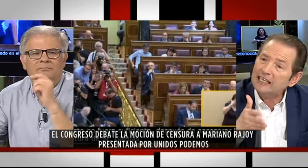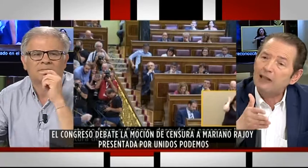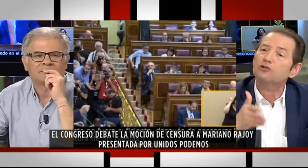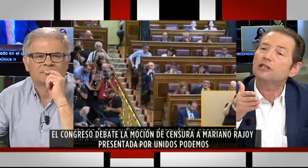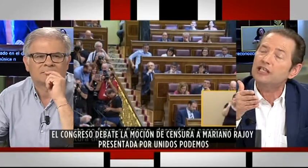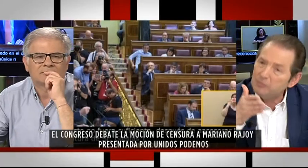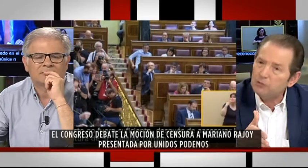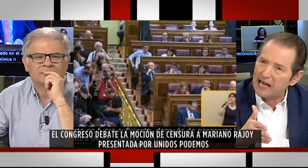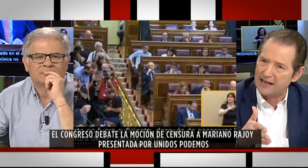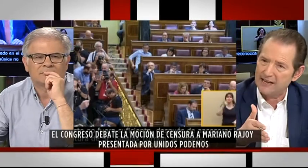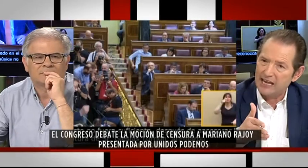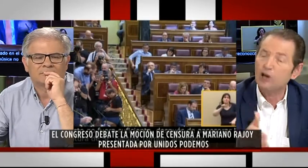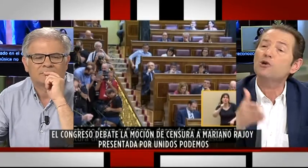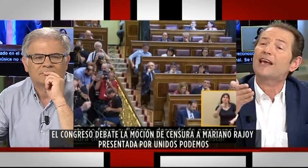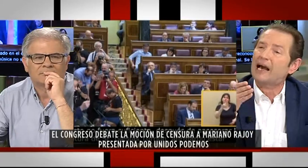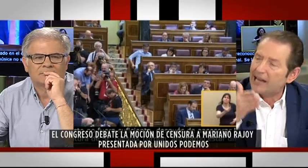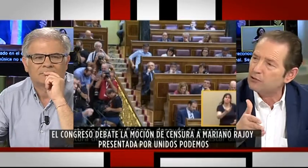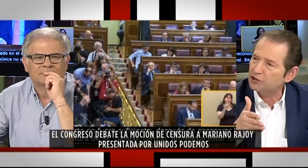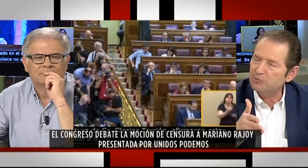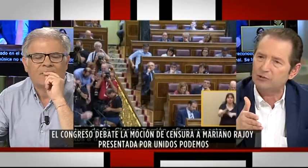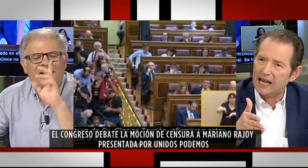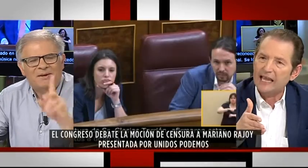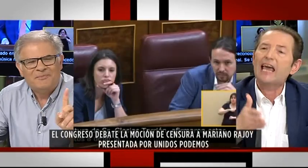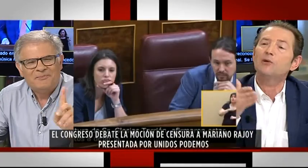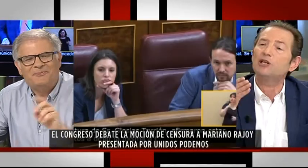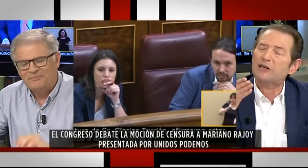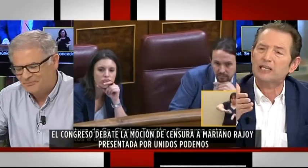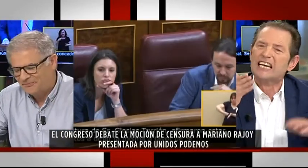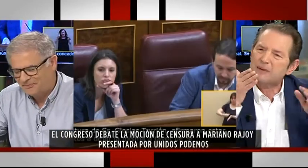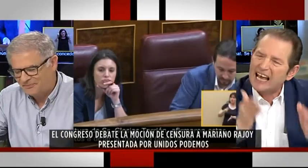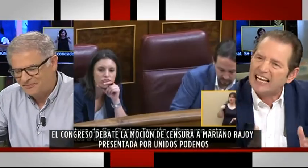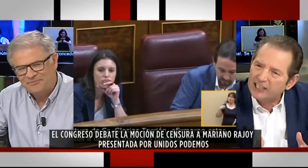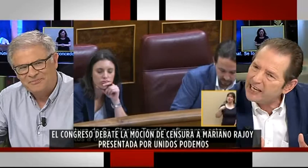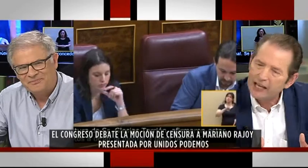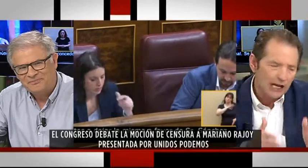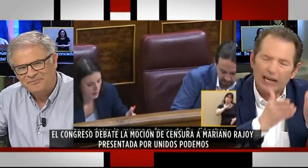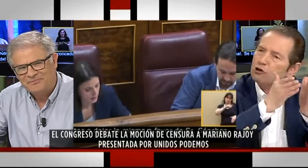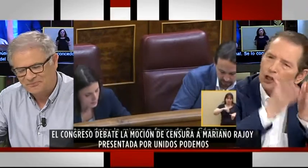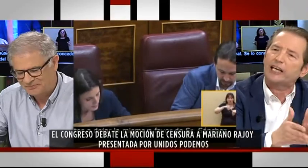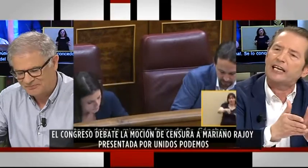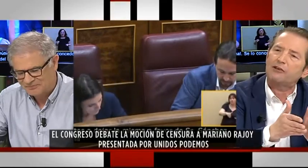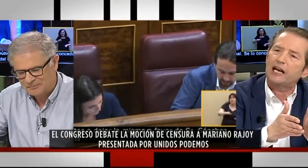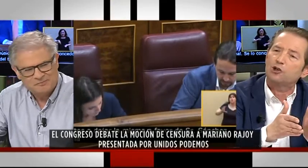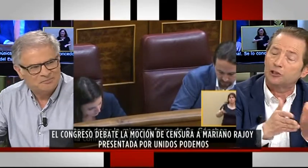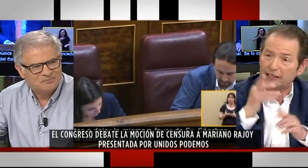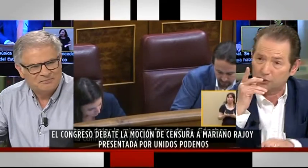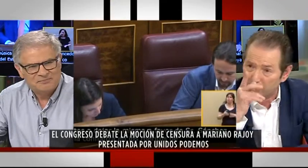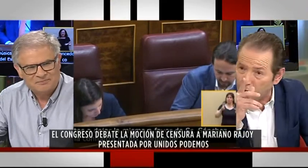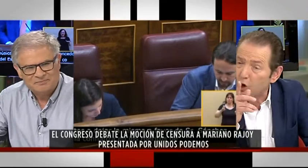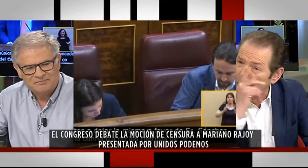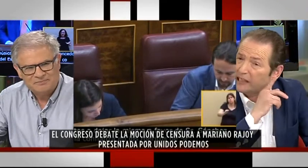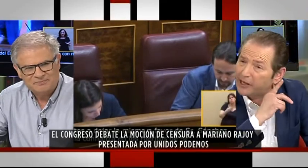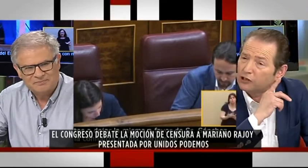de indignados disminuirá el número de cabreados disminuirá el número de personas es verdad que él tiene que hay un corte generacional en los votantes